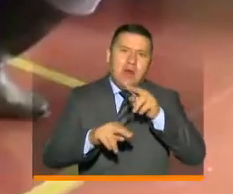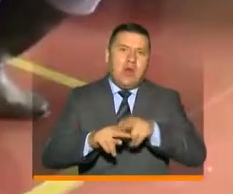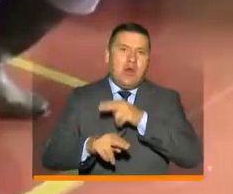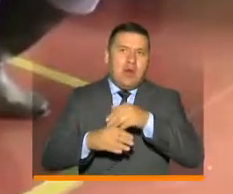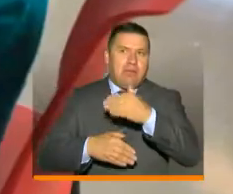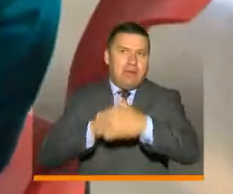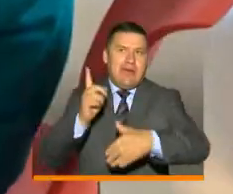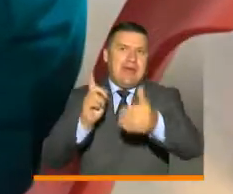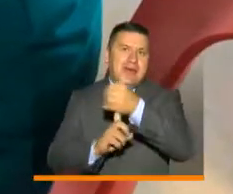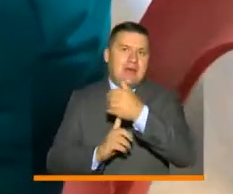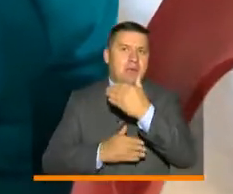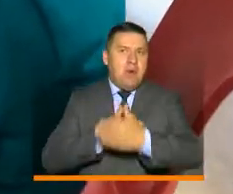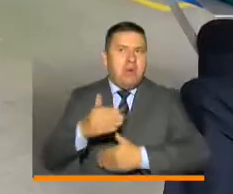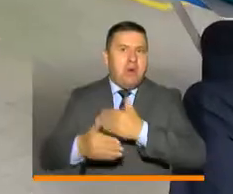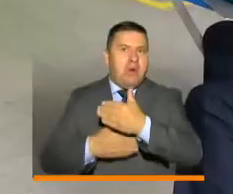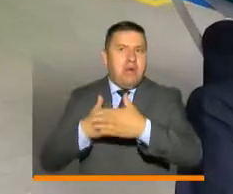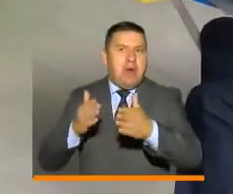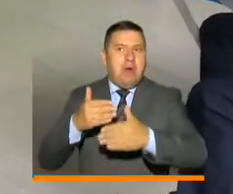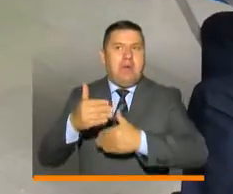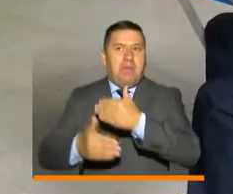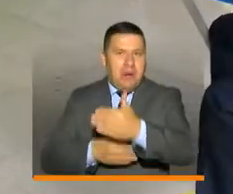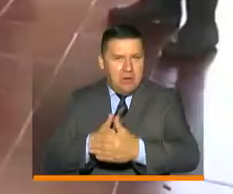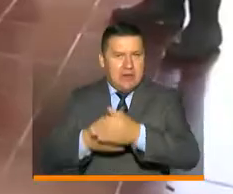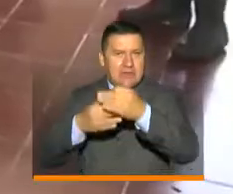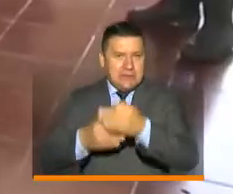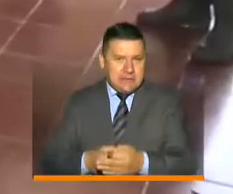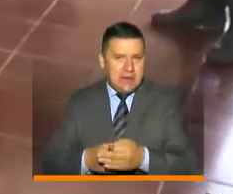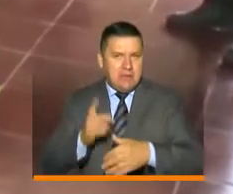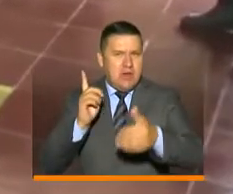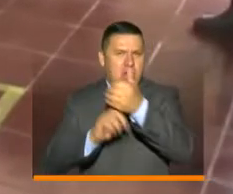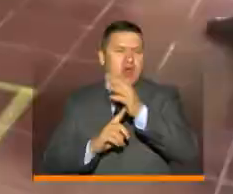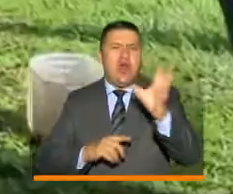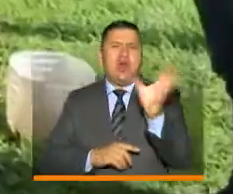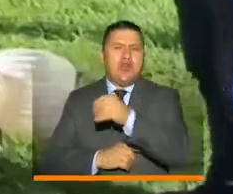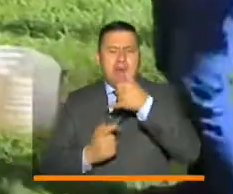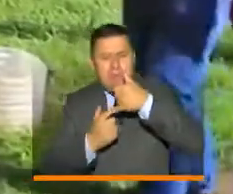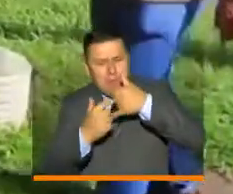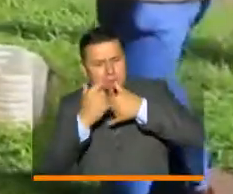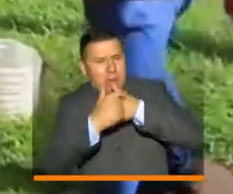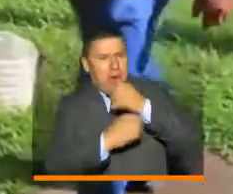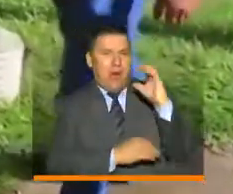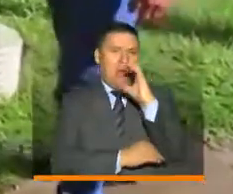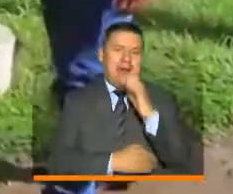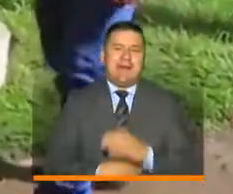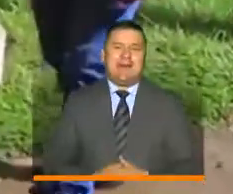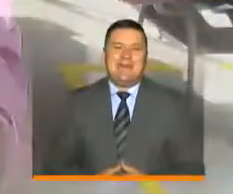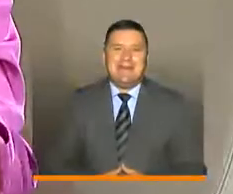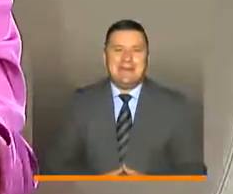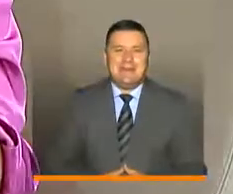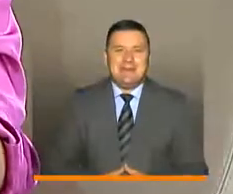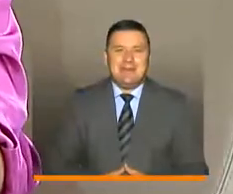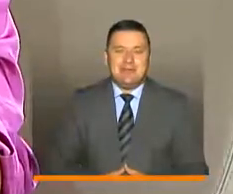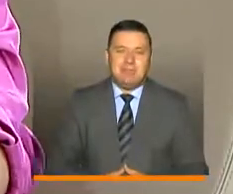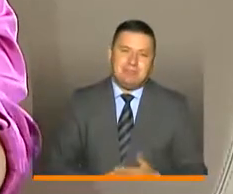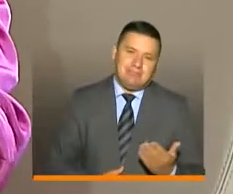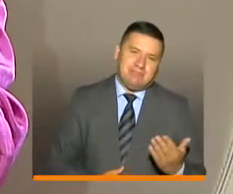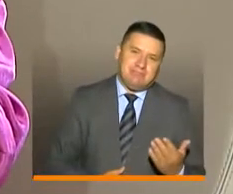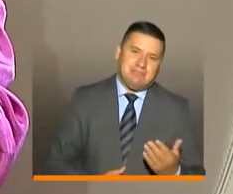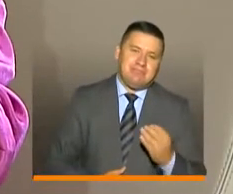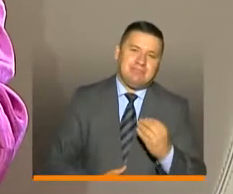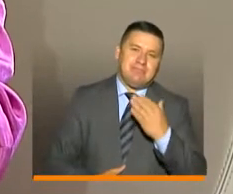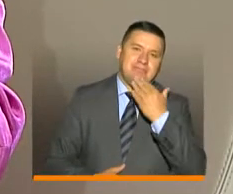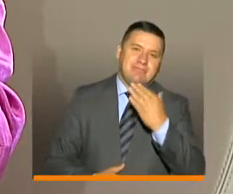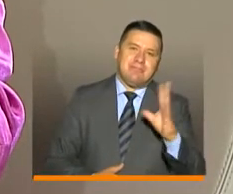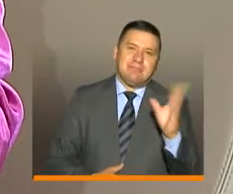normalidad, de manera gradual, progresiva, segura y llegando a todos los rincones del país. Bueno,